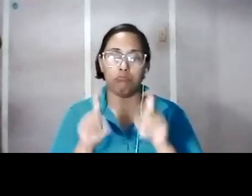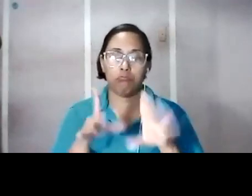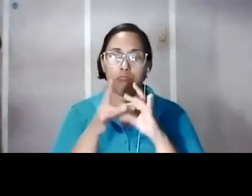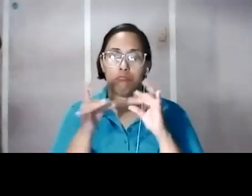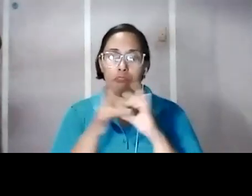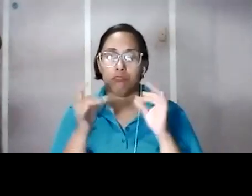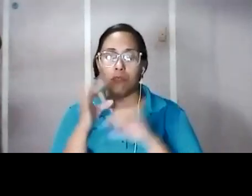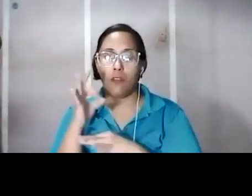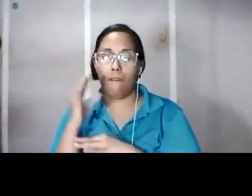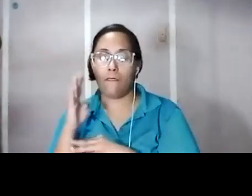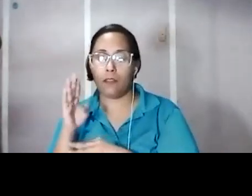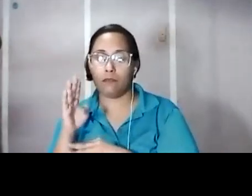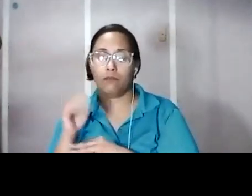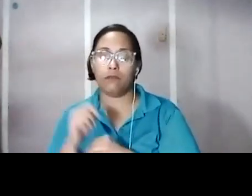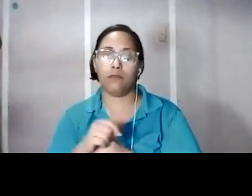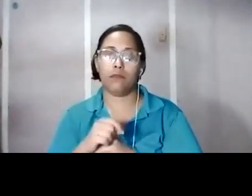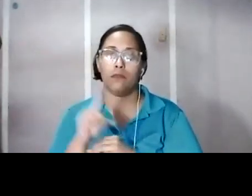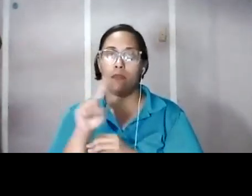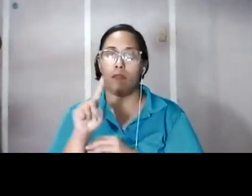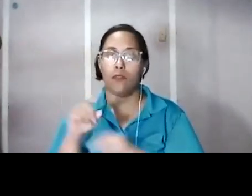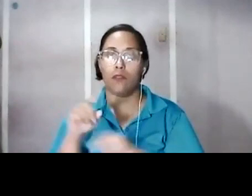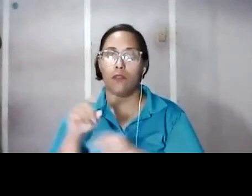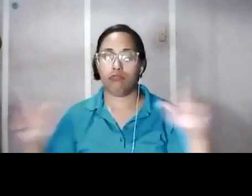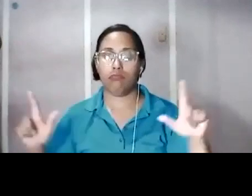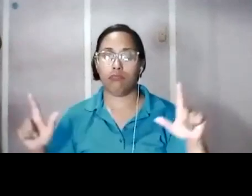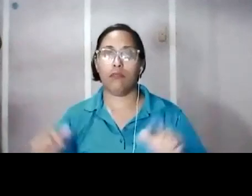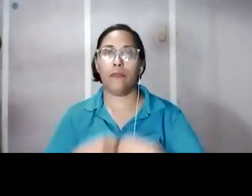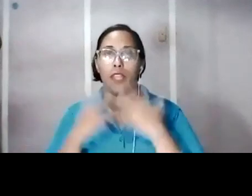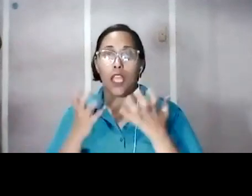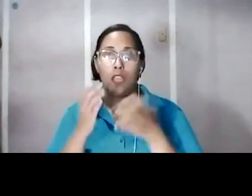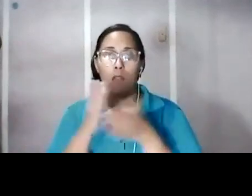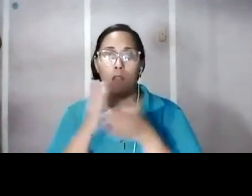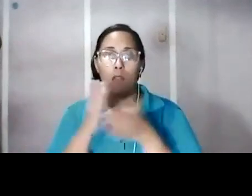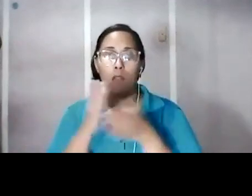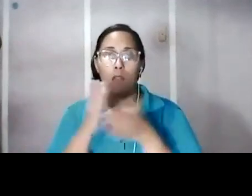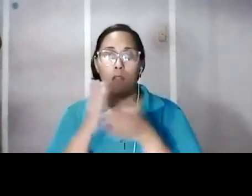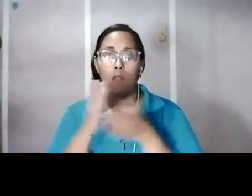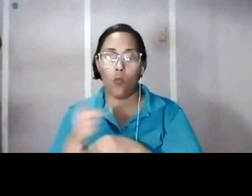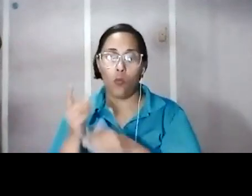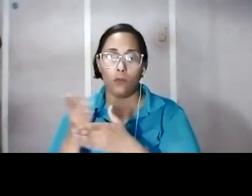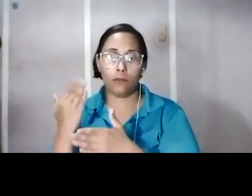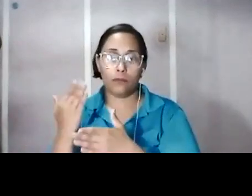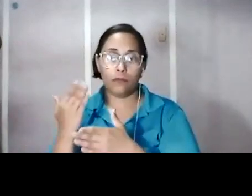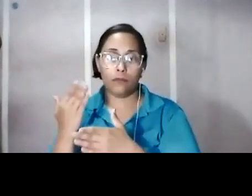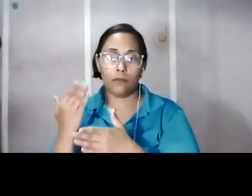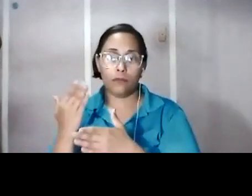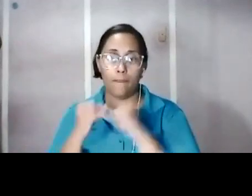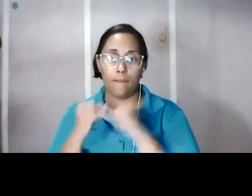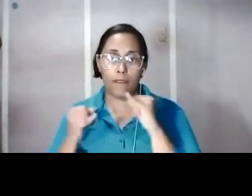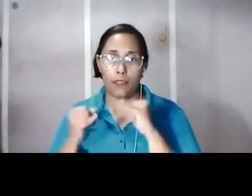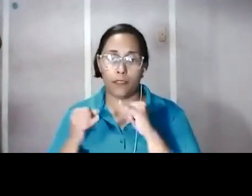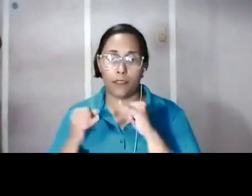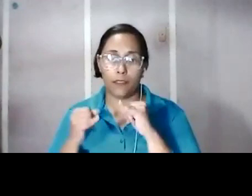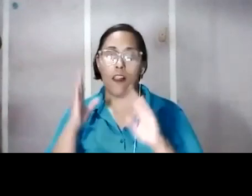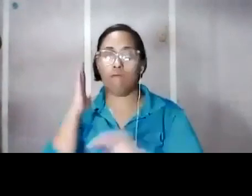en Facebook como en Zoom, pero quiero compartir con ustedes, antes de finalizar nuestra charla